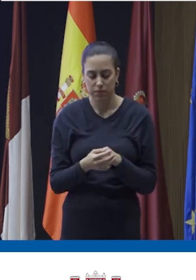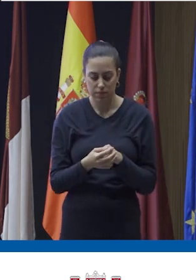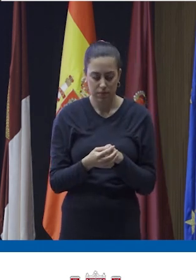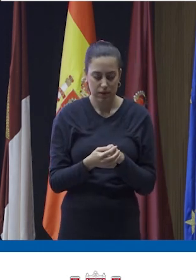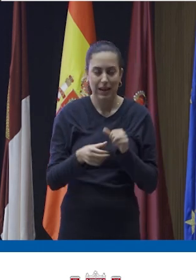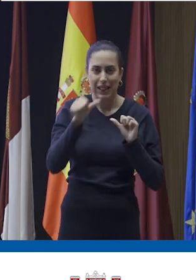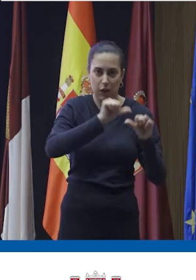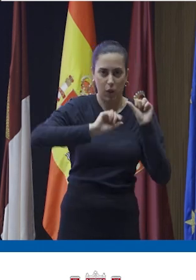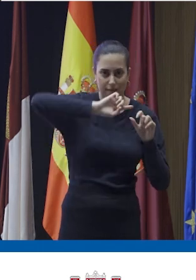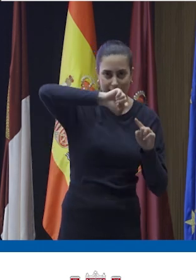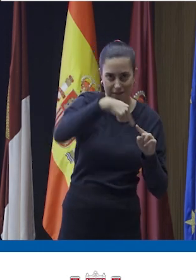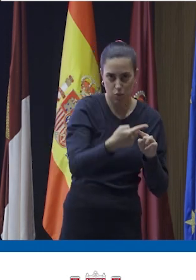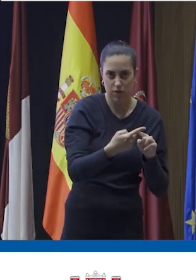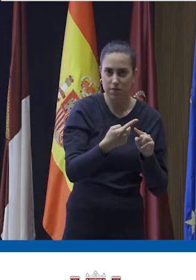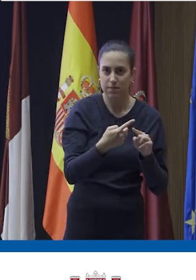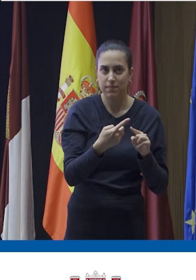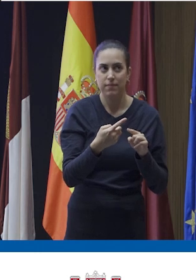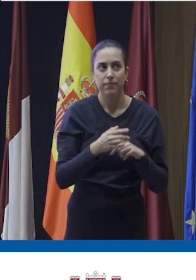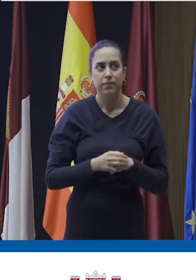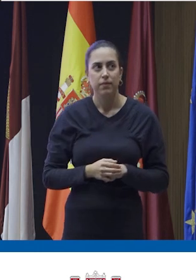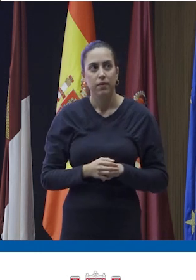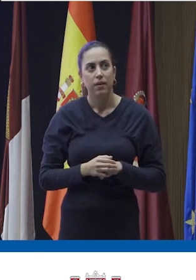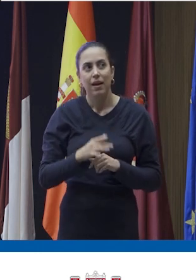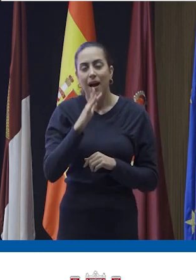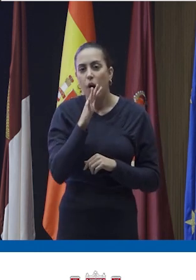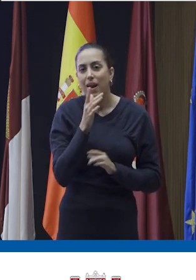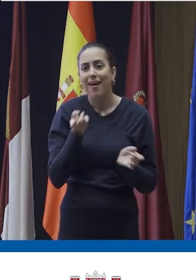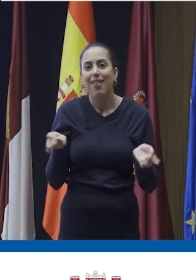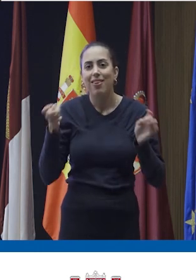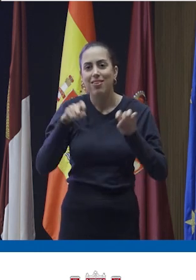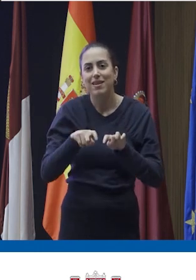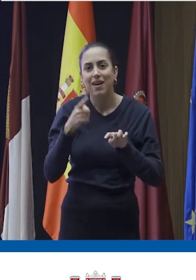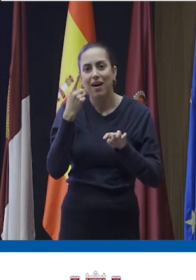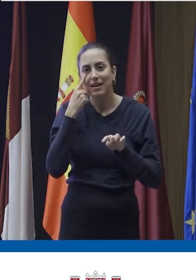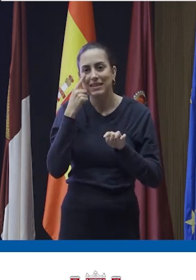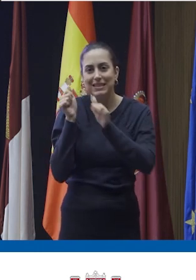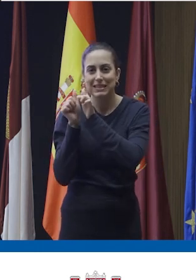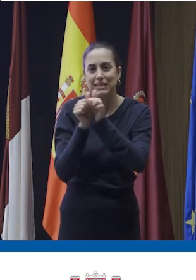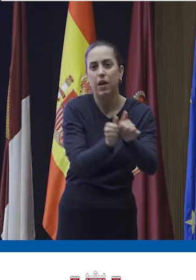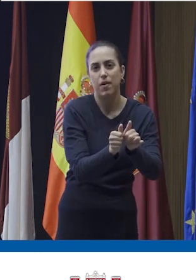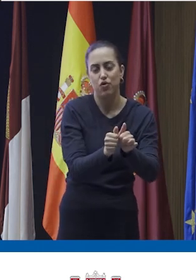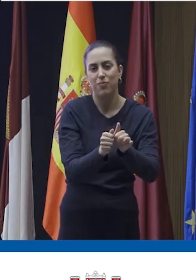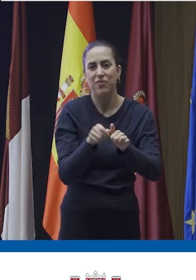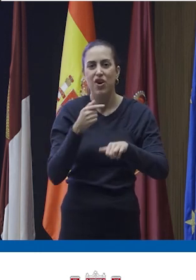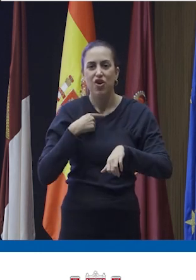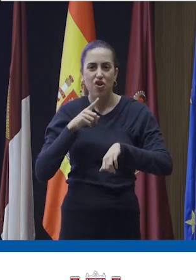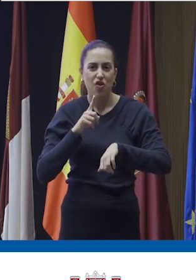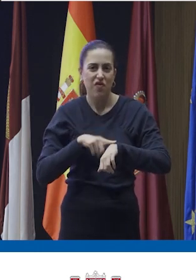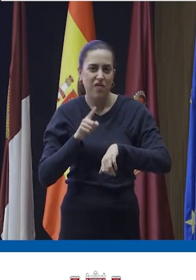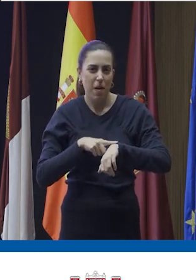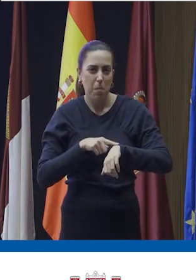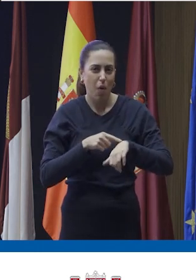después de la cirugía. Y luego, pues ahora vamos a ver las citas de seguimiento, ¿vale? Entonces, ¿cuánto tiempo tardo yo en recuperarme de una cirugía de